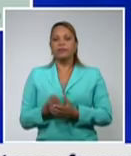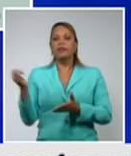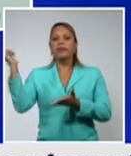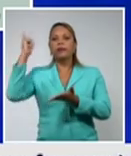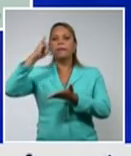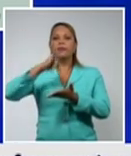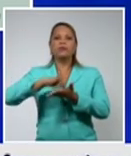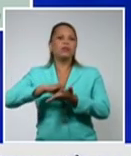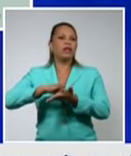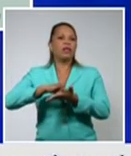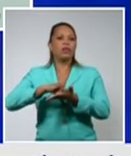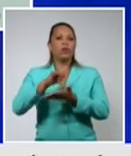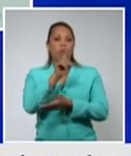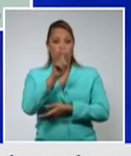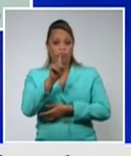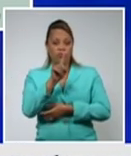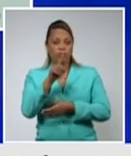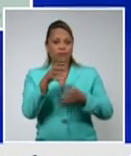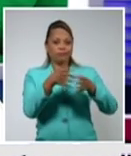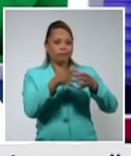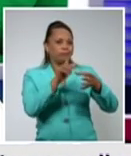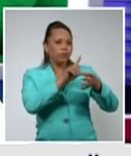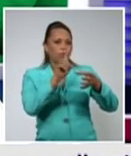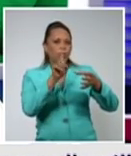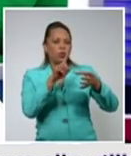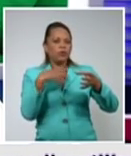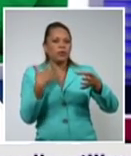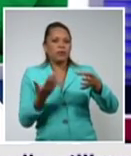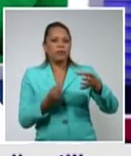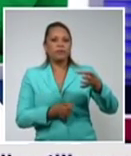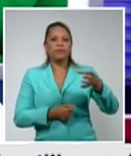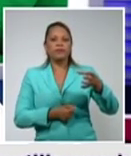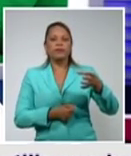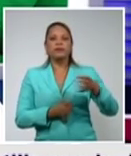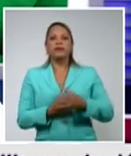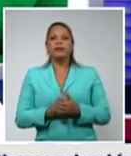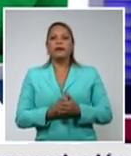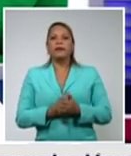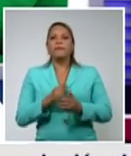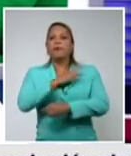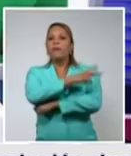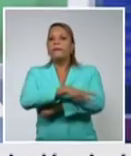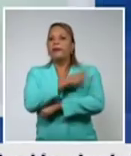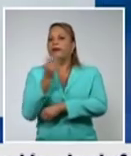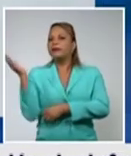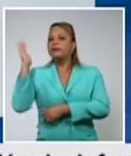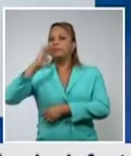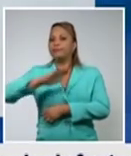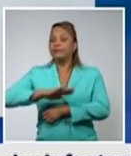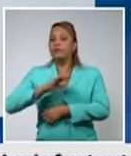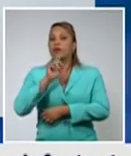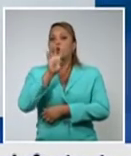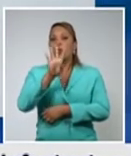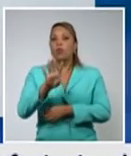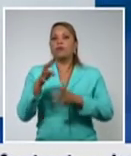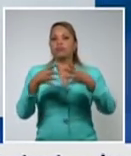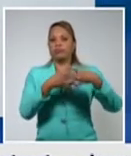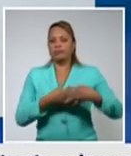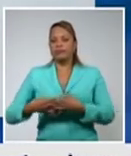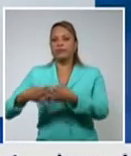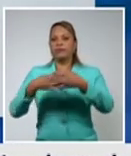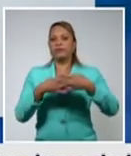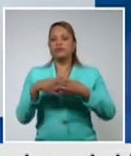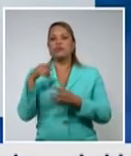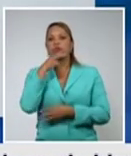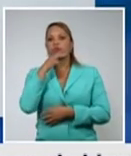los 11 importados de ayer, pues están por país de procedencia: Estados Unidos 4, Rusia